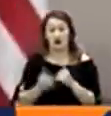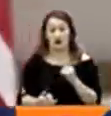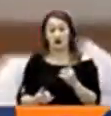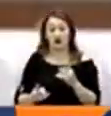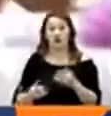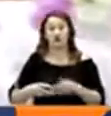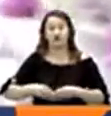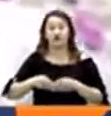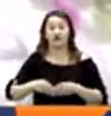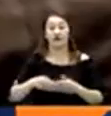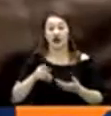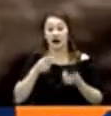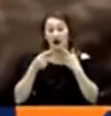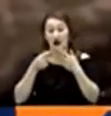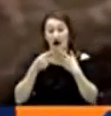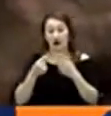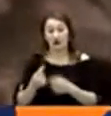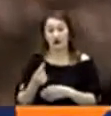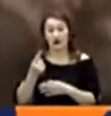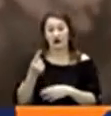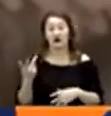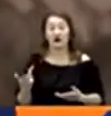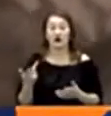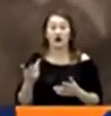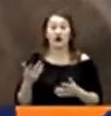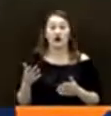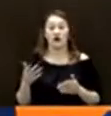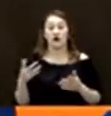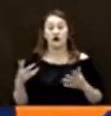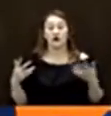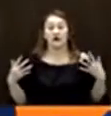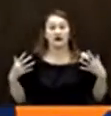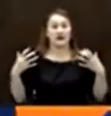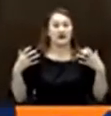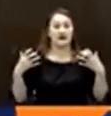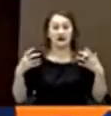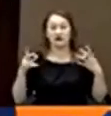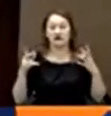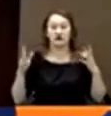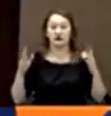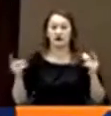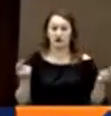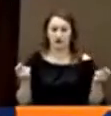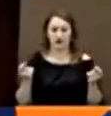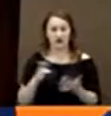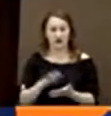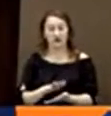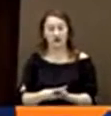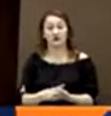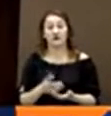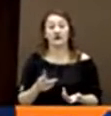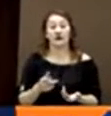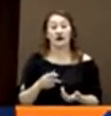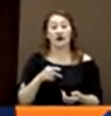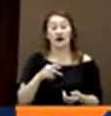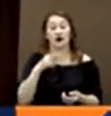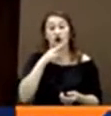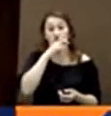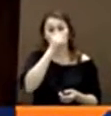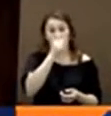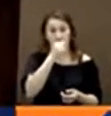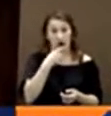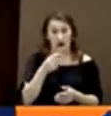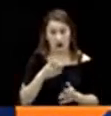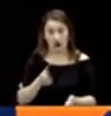a la mano a nivel diplomático para desescalar la tensión entre Occidente y el gobierno Putin. Rusia aseguró que ni ha agredido a Ucrania